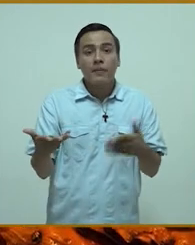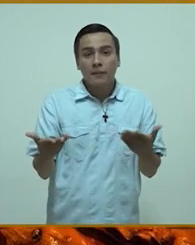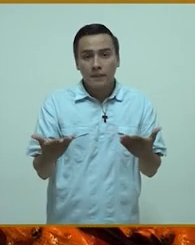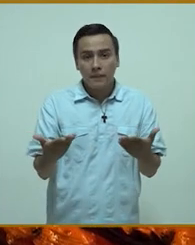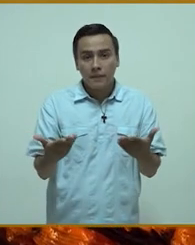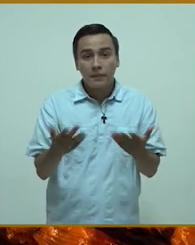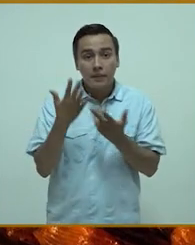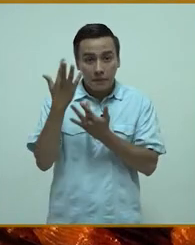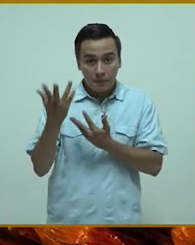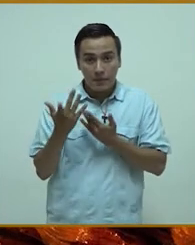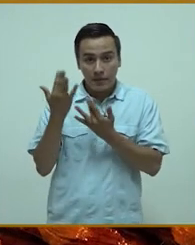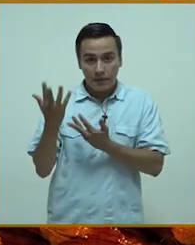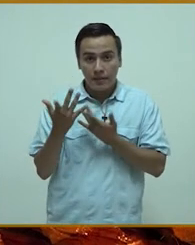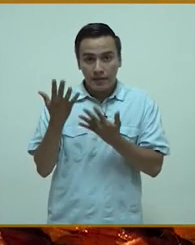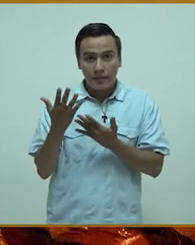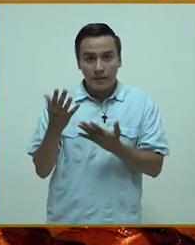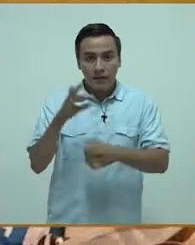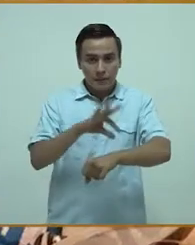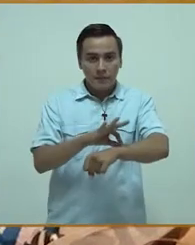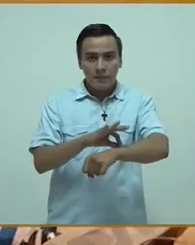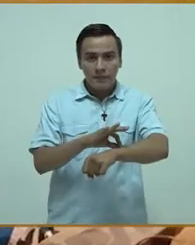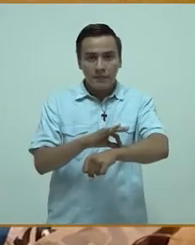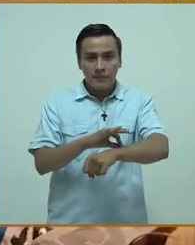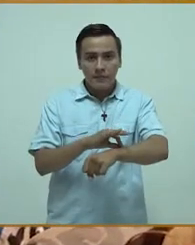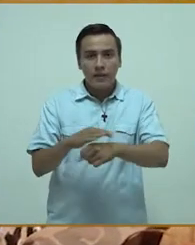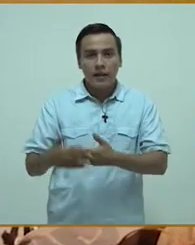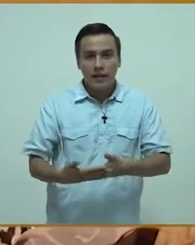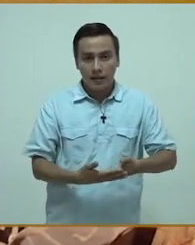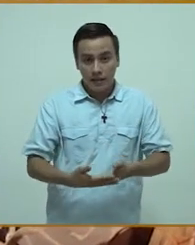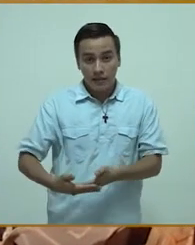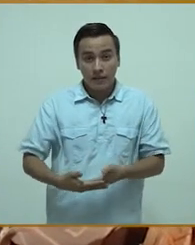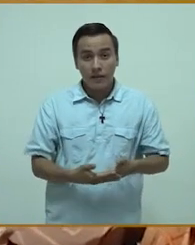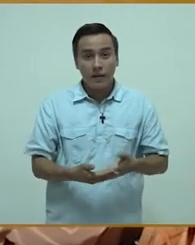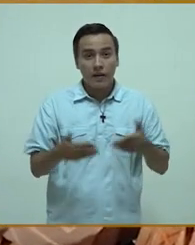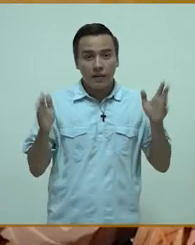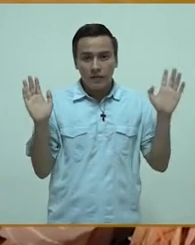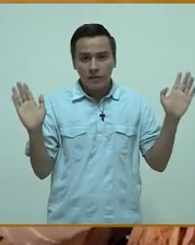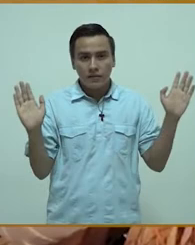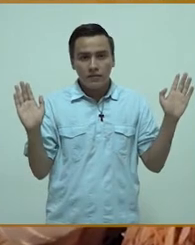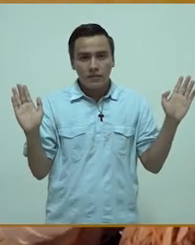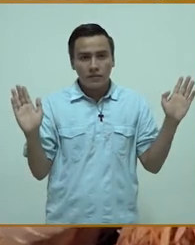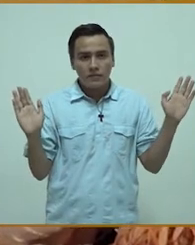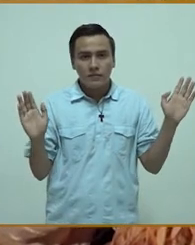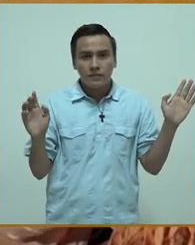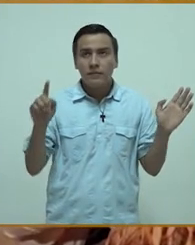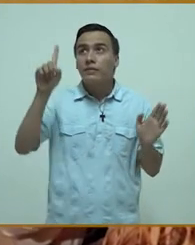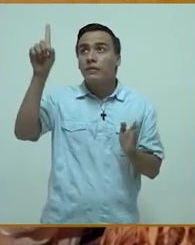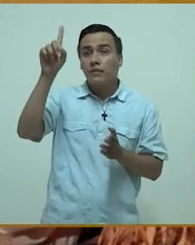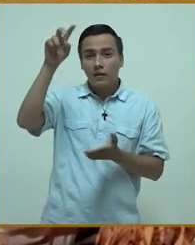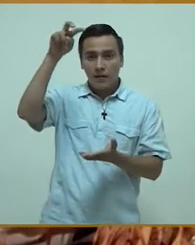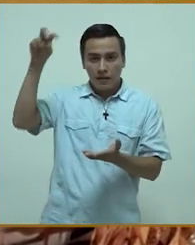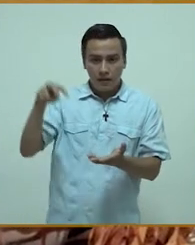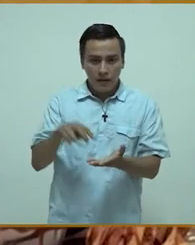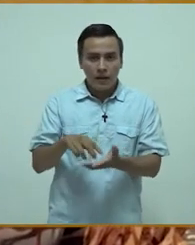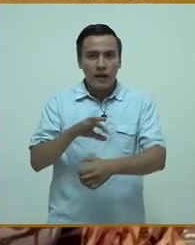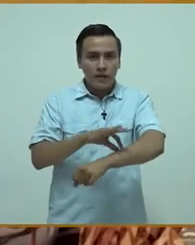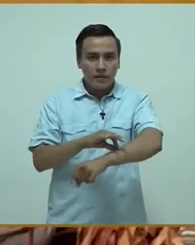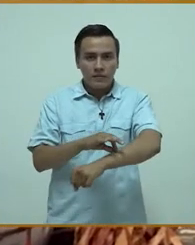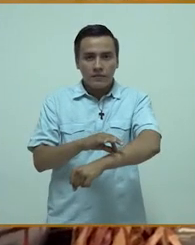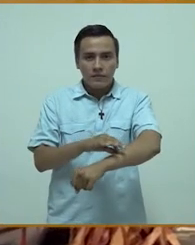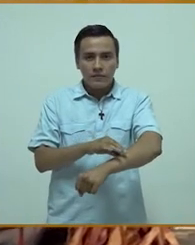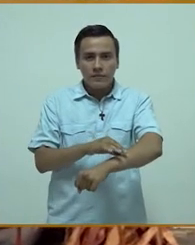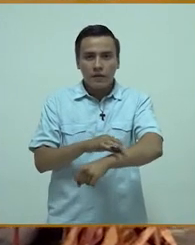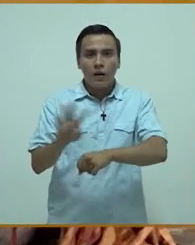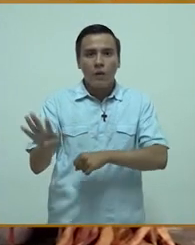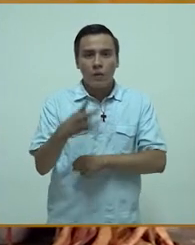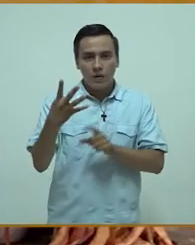de espera del Mesías, el Hijo de Dios, en la carne, por medio del anuncio que se tendrá